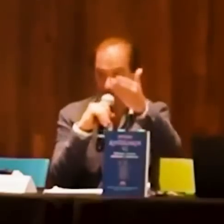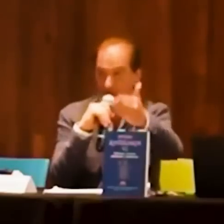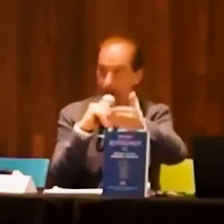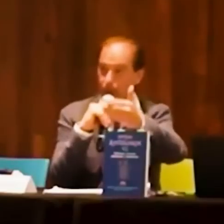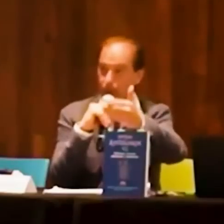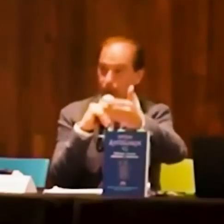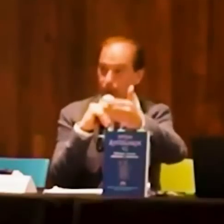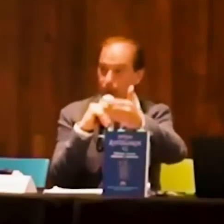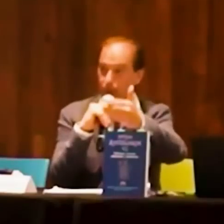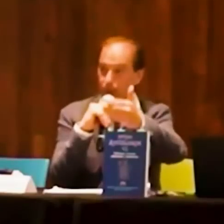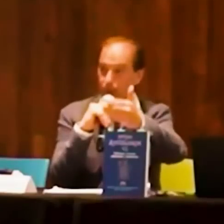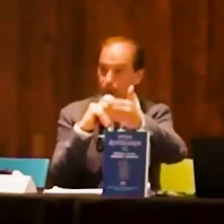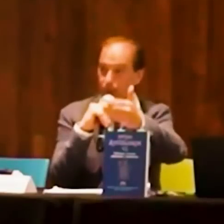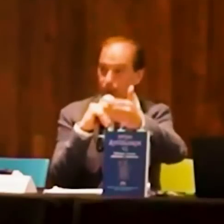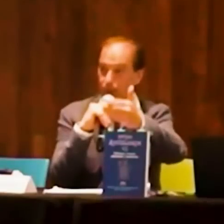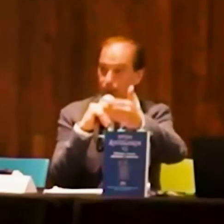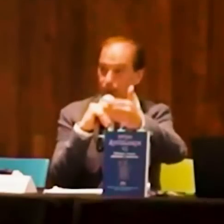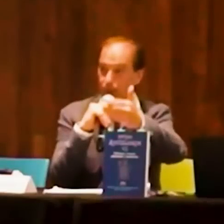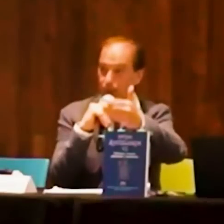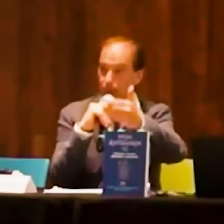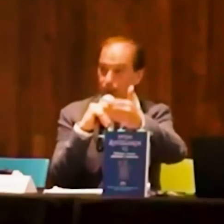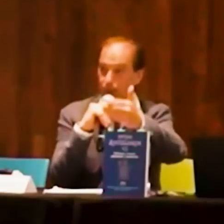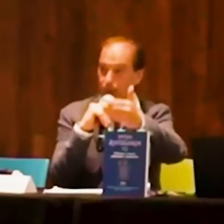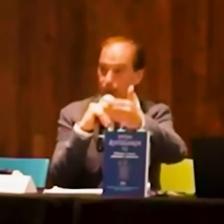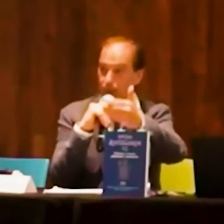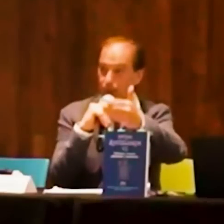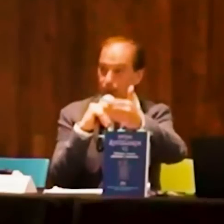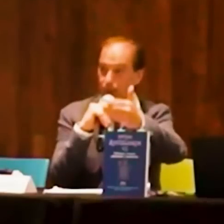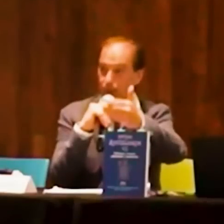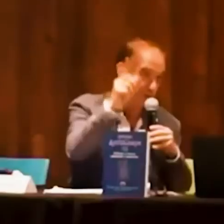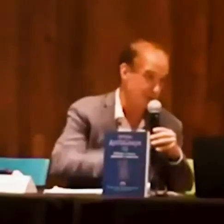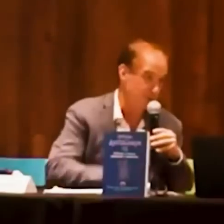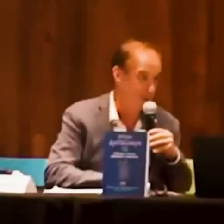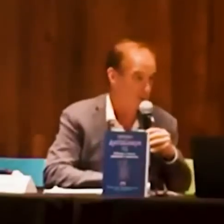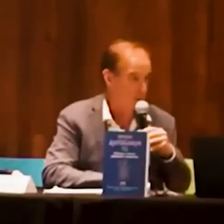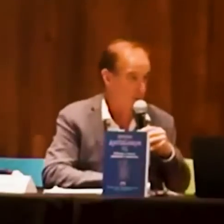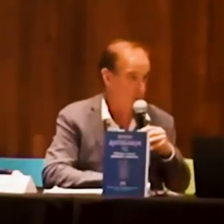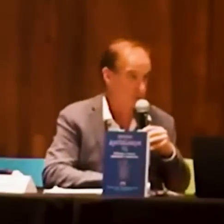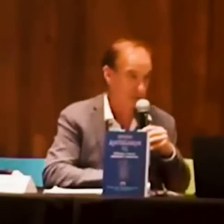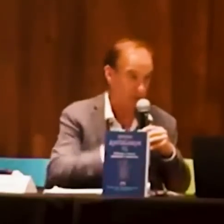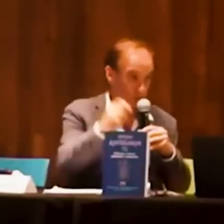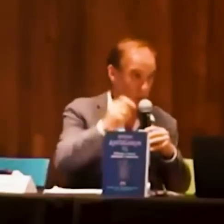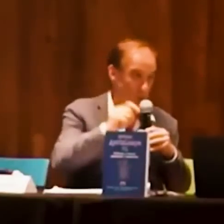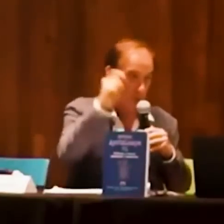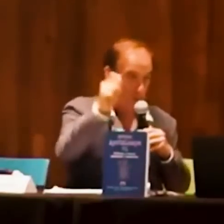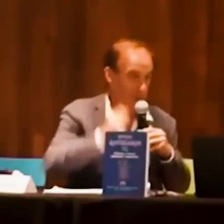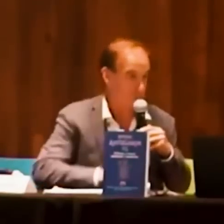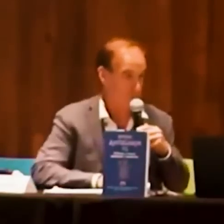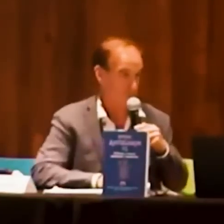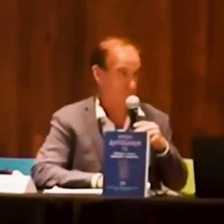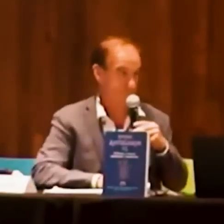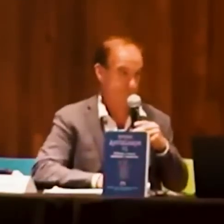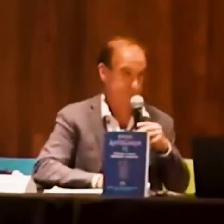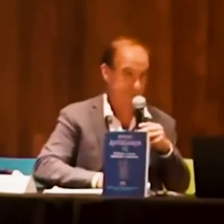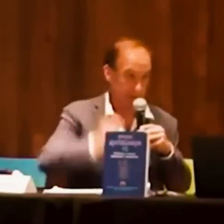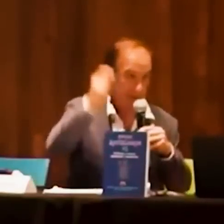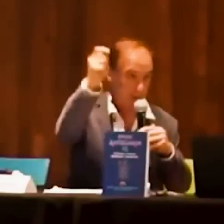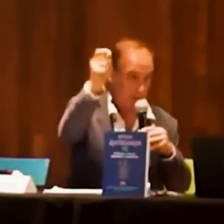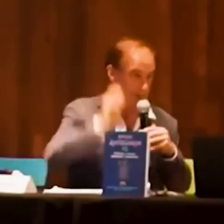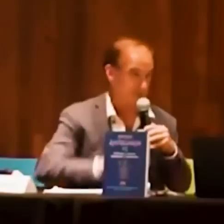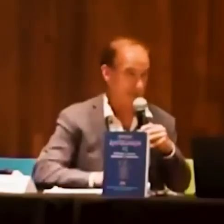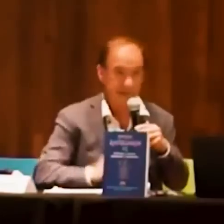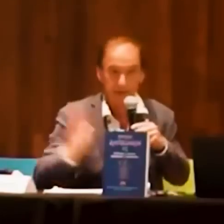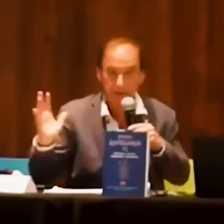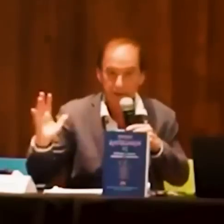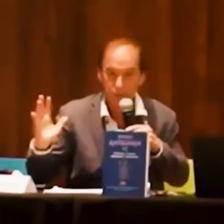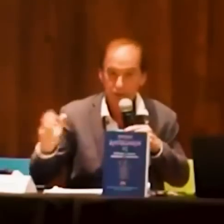un lugar donde se dio a cabo la desaparición forzada no lo sabíamos lo sabemos hace unos meses por un testigo que nos lo contó nos dio el nombre nos dio el teléfono ya